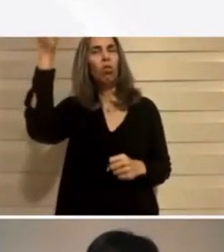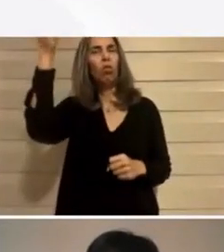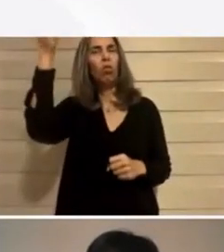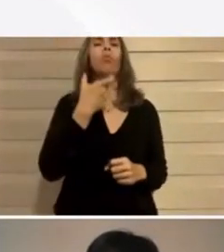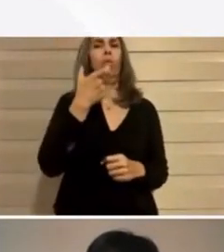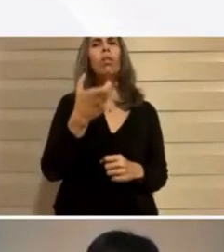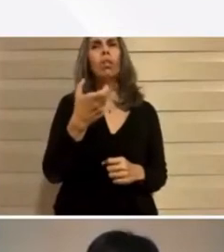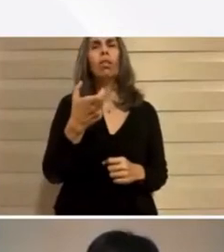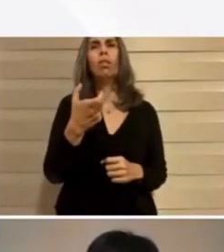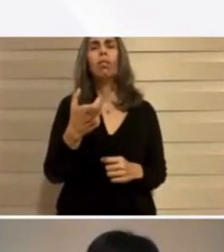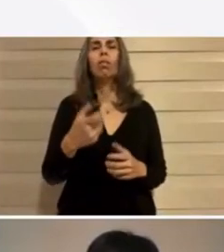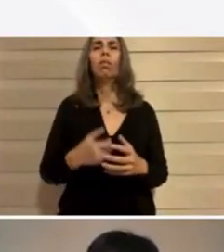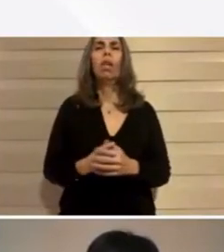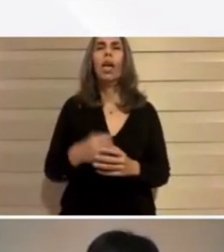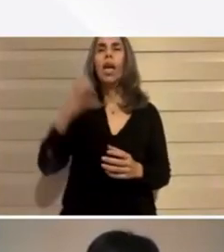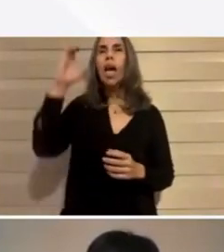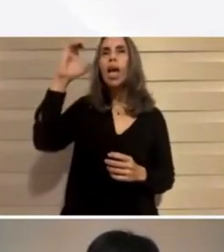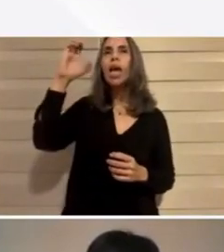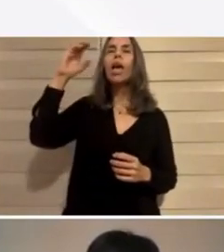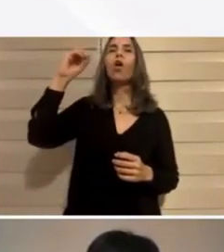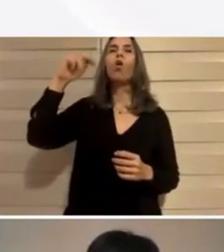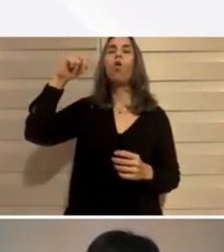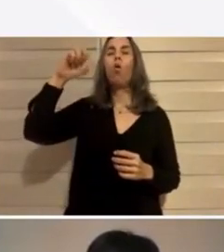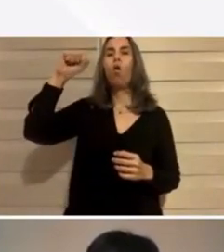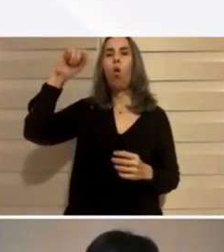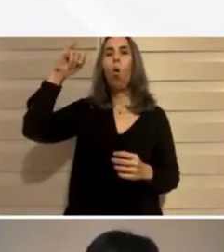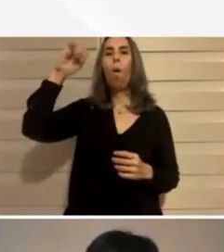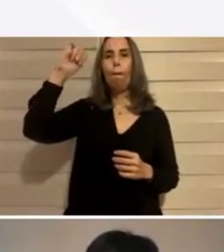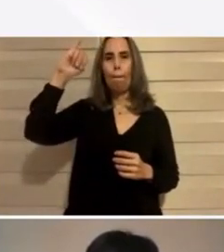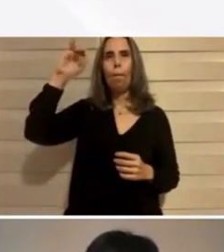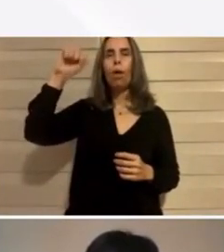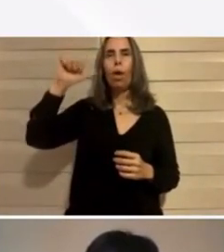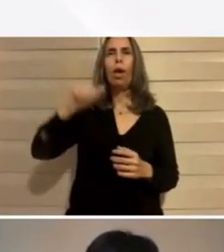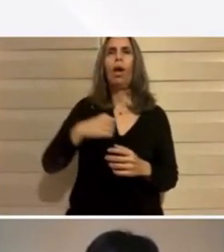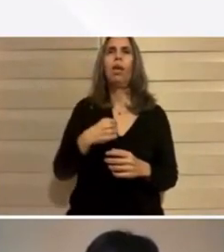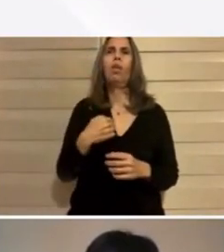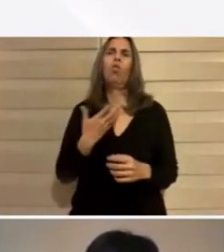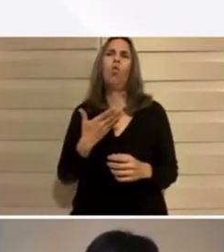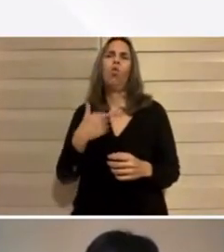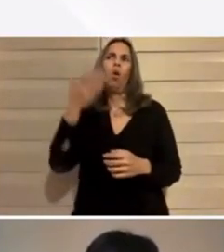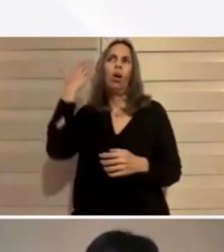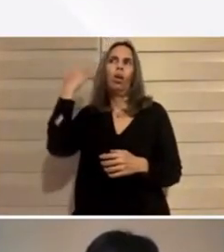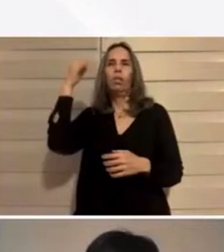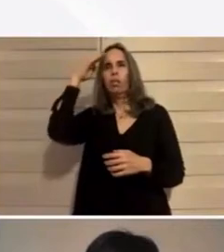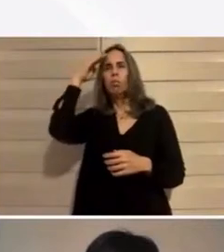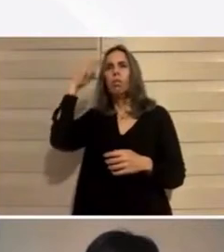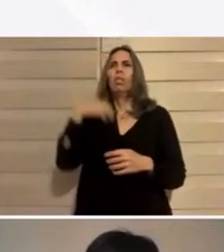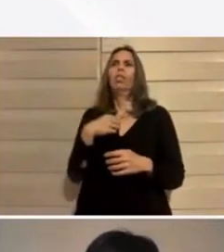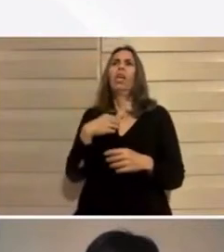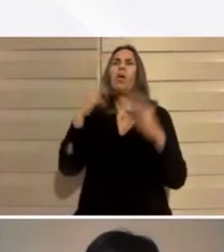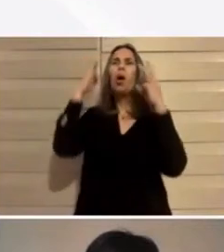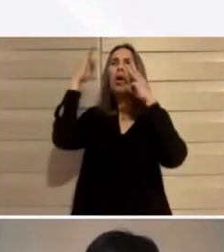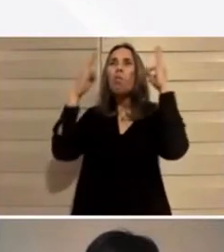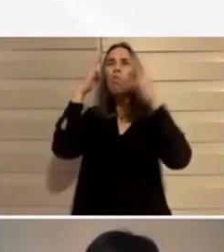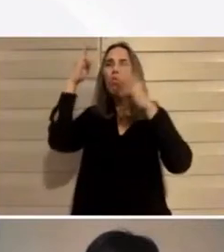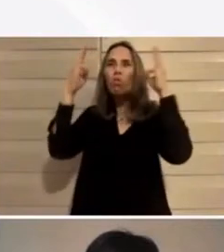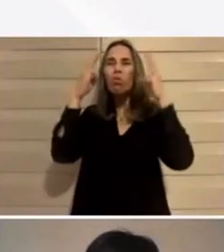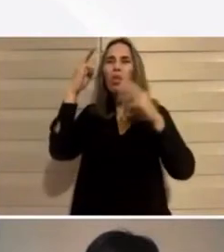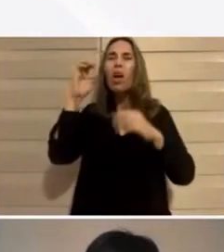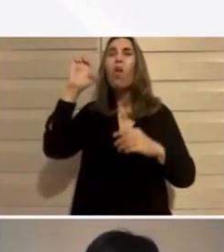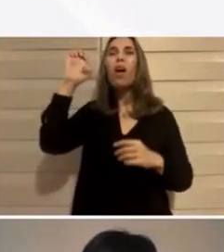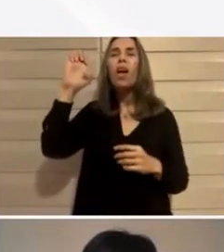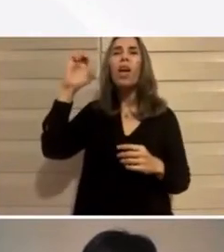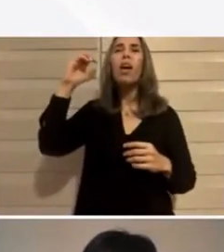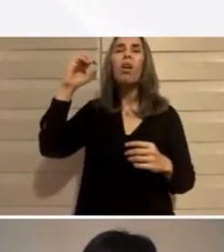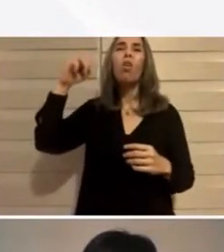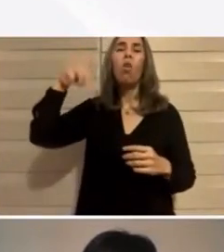Es, incluso a mí cuando me ofrecieron el proyecto dije, ¿yo por qué voy a hacer un museo de economía? Es algo horrible. Eso no es para mí, a mí no me interesa.